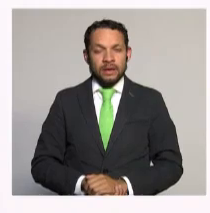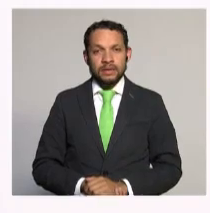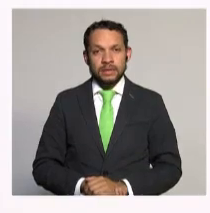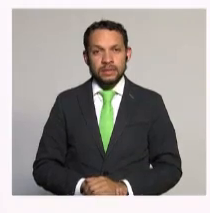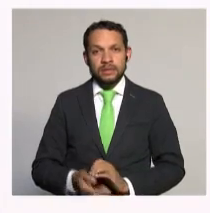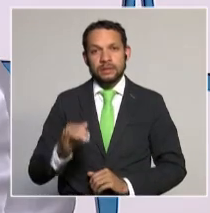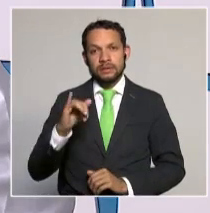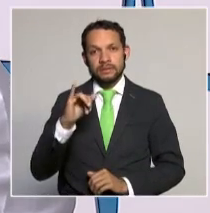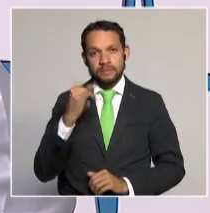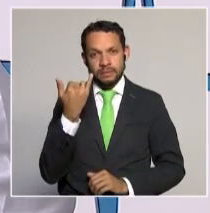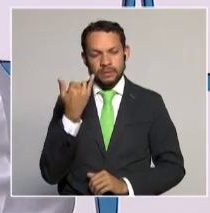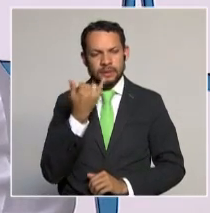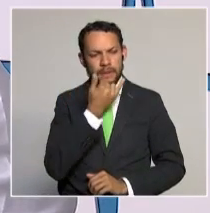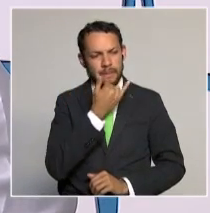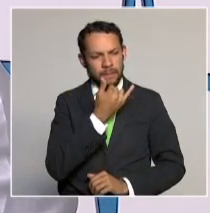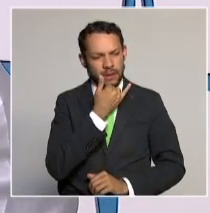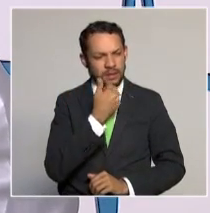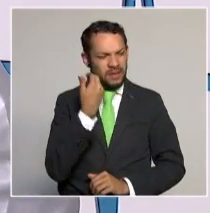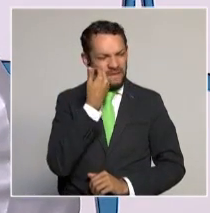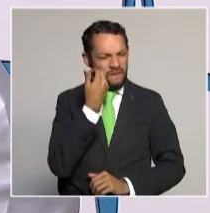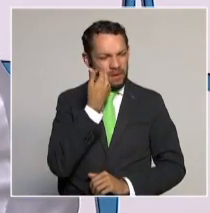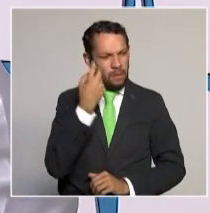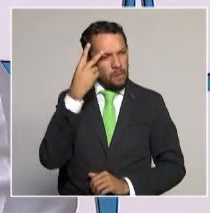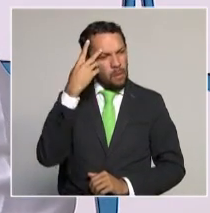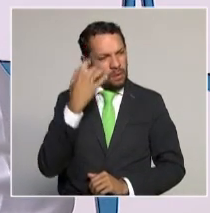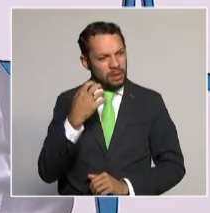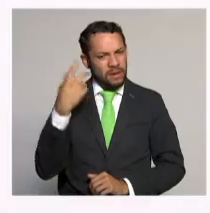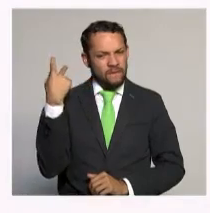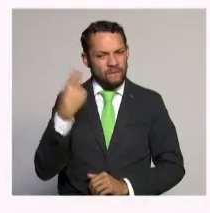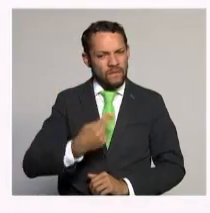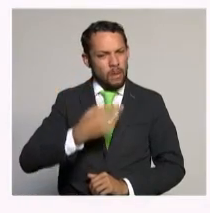¿Qué es lo del Alzheimer? Háblame un poco de esta historia. Bien,